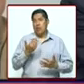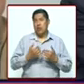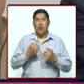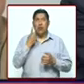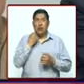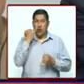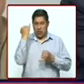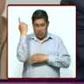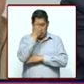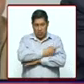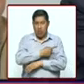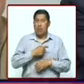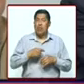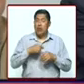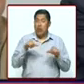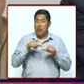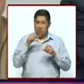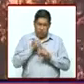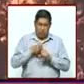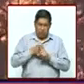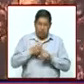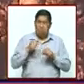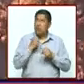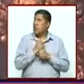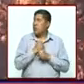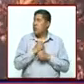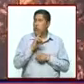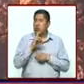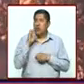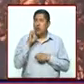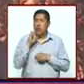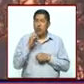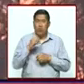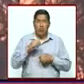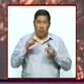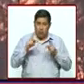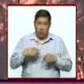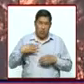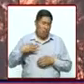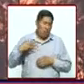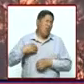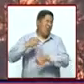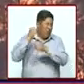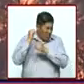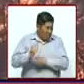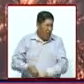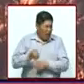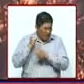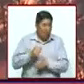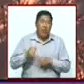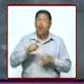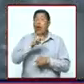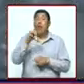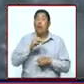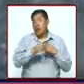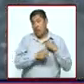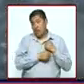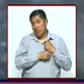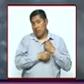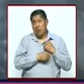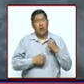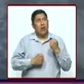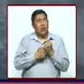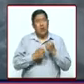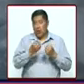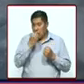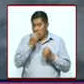los últimos días, en cuya extinción trabajan por lo menos unos 800 bomberos. Además, este martes se han incorporado efectivos del ejército para brindar